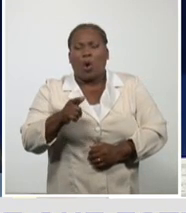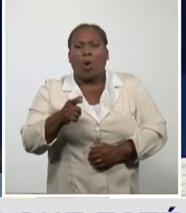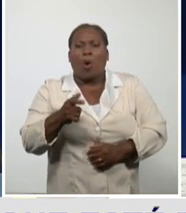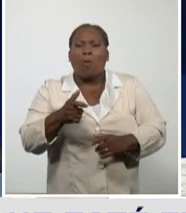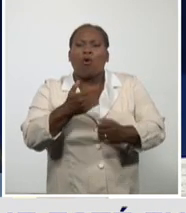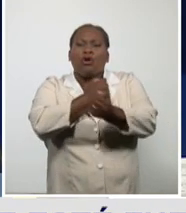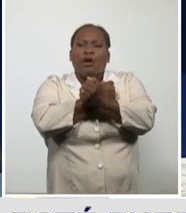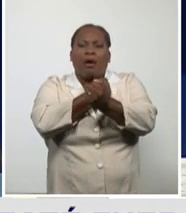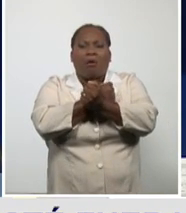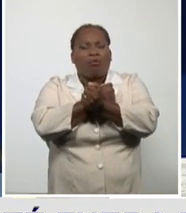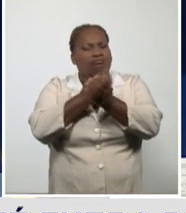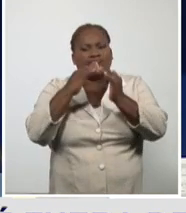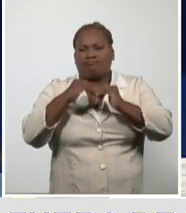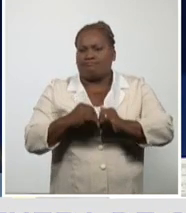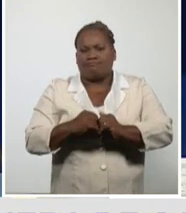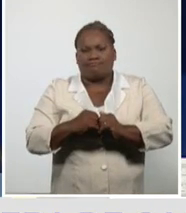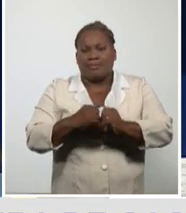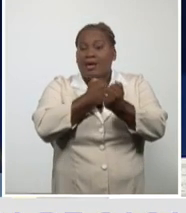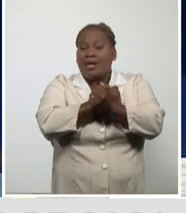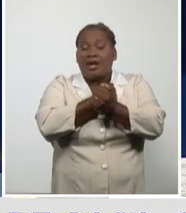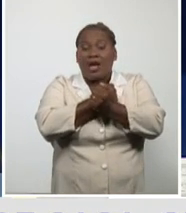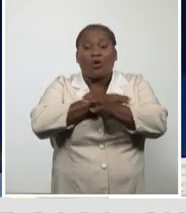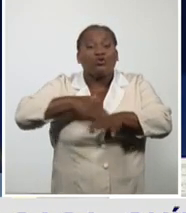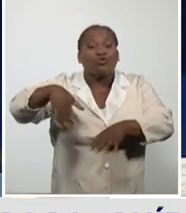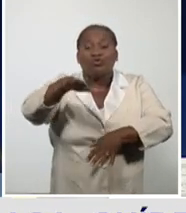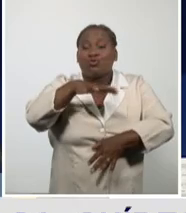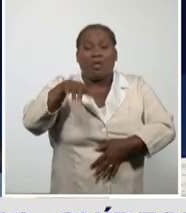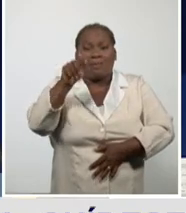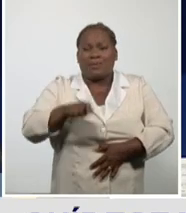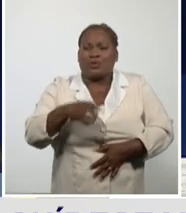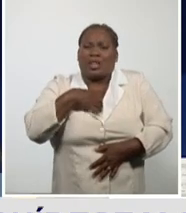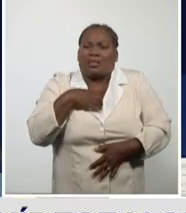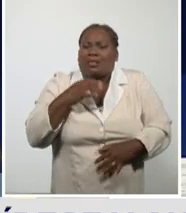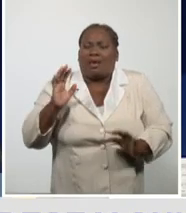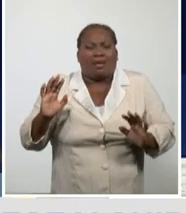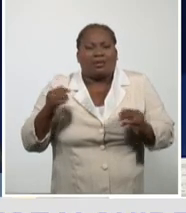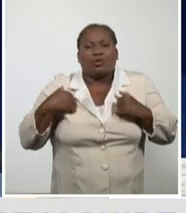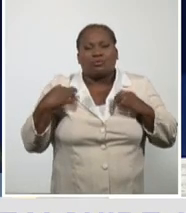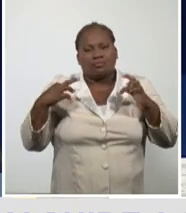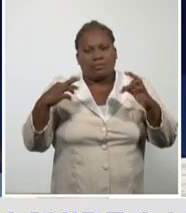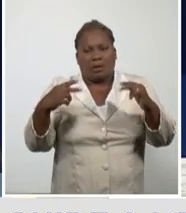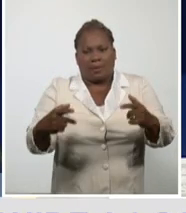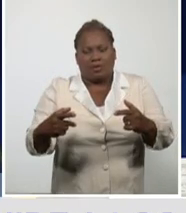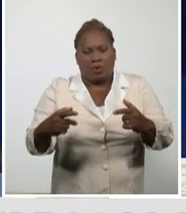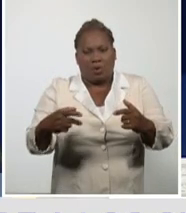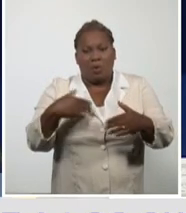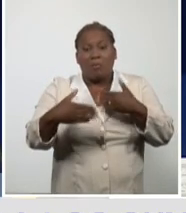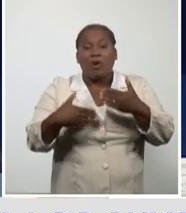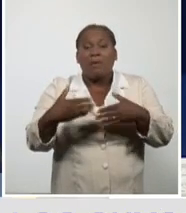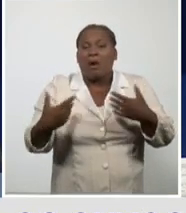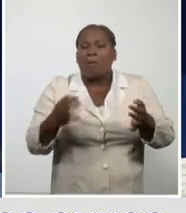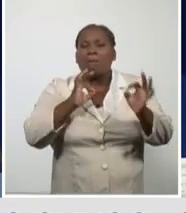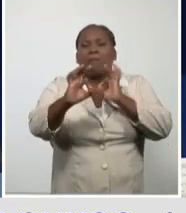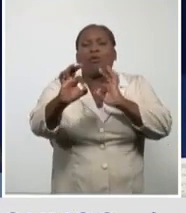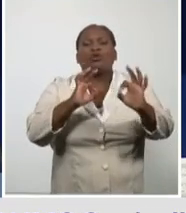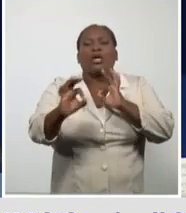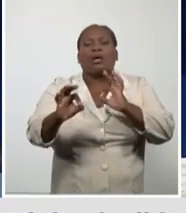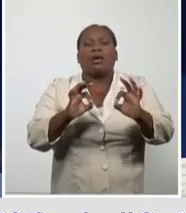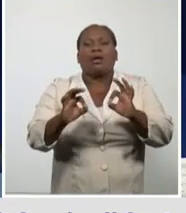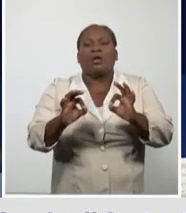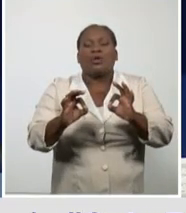Ahora, factor de riesgo tenemos todos. Y reitero, el problema es protegernos independientemente de que tengas